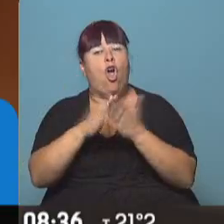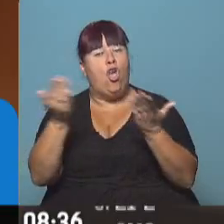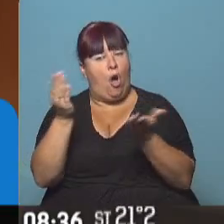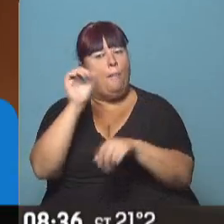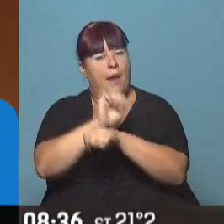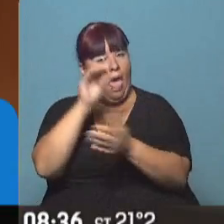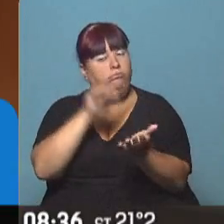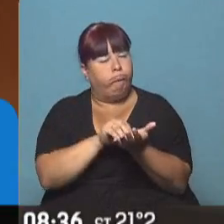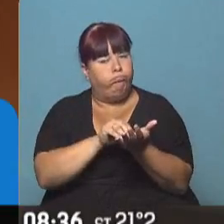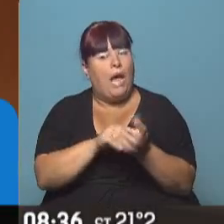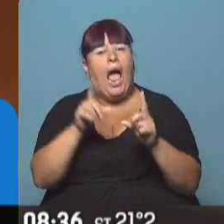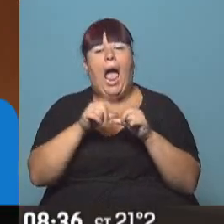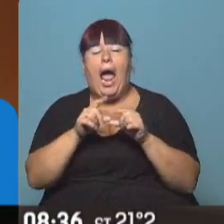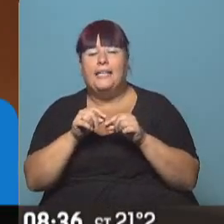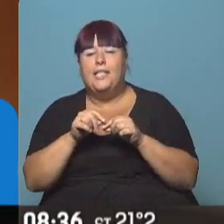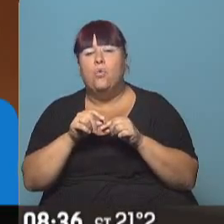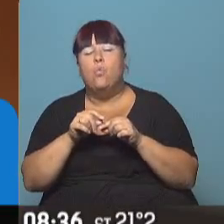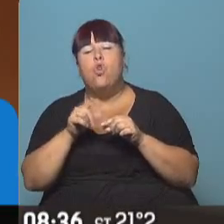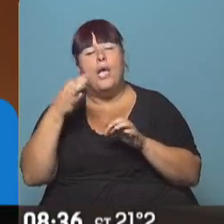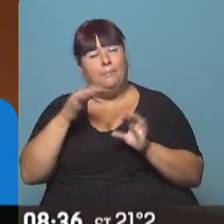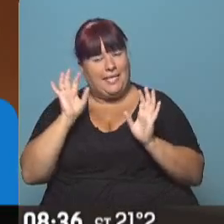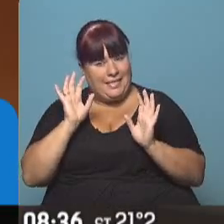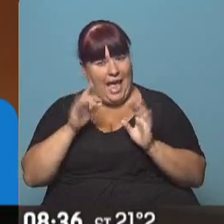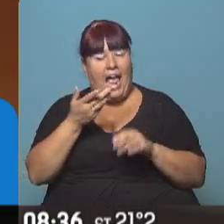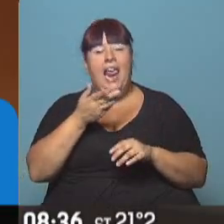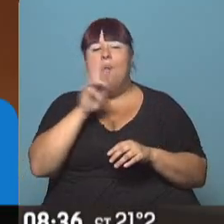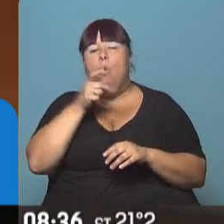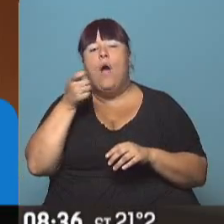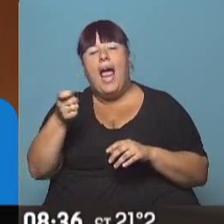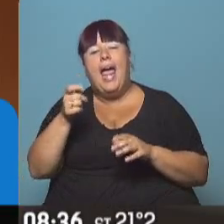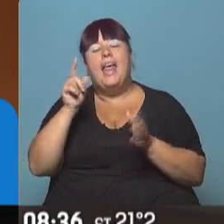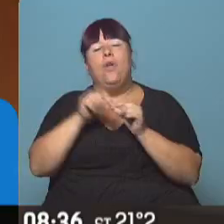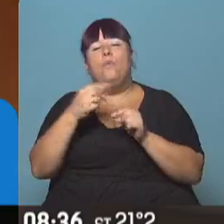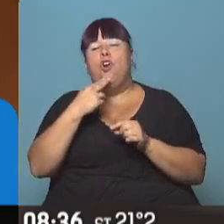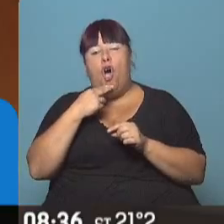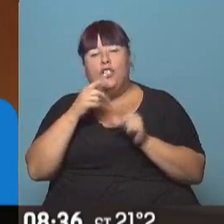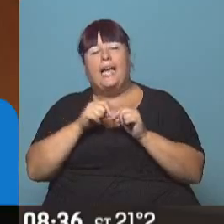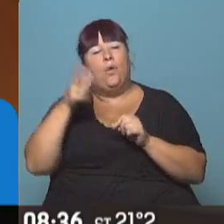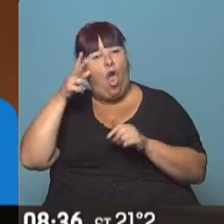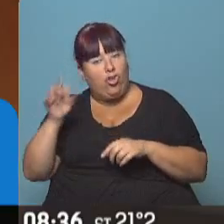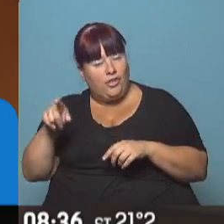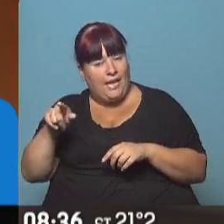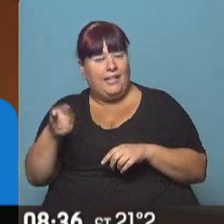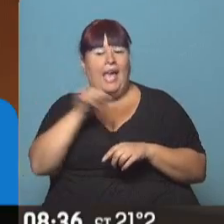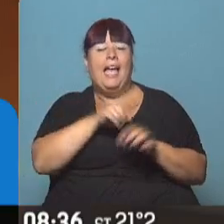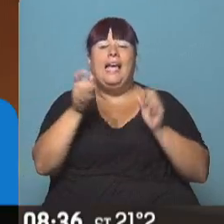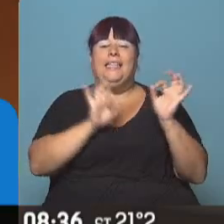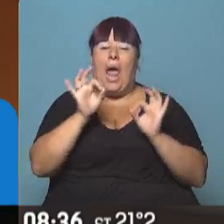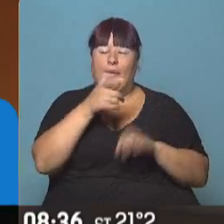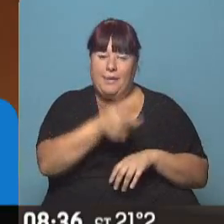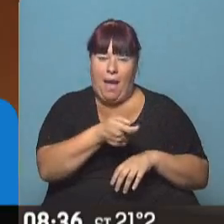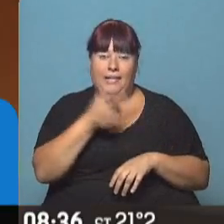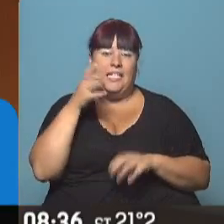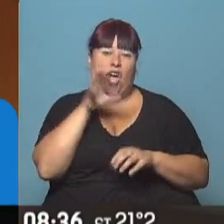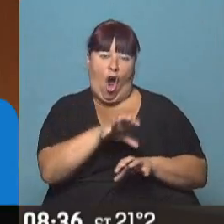Penal, en un artículo en particular. El femicidio está en el inciso 11 del artículo 80, el travesticidio, los crímenes